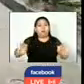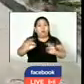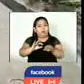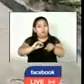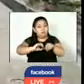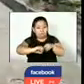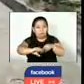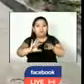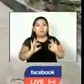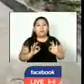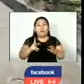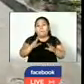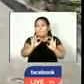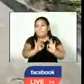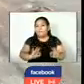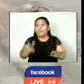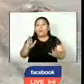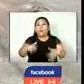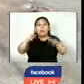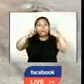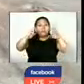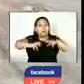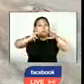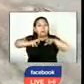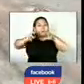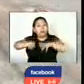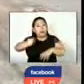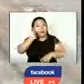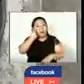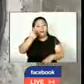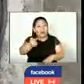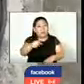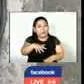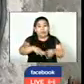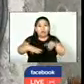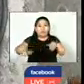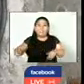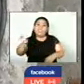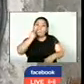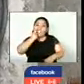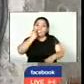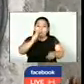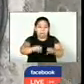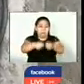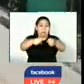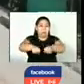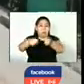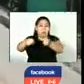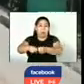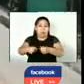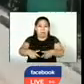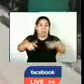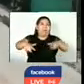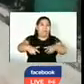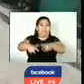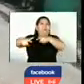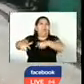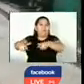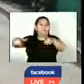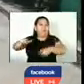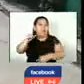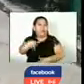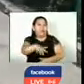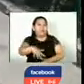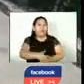pronto posible ante las próximas lluvias ya que al parecer el pavimento caducó y por ende seguirán formándose constantes cárcavas